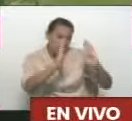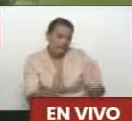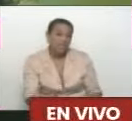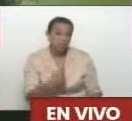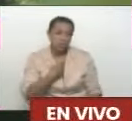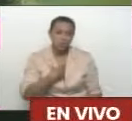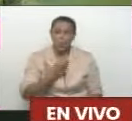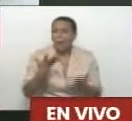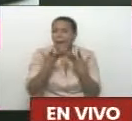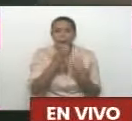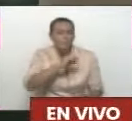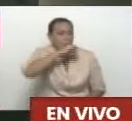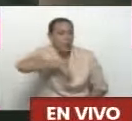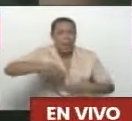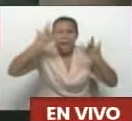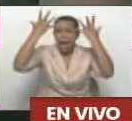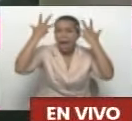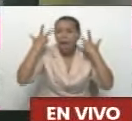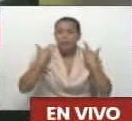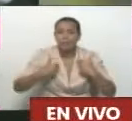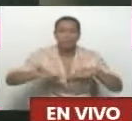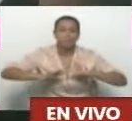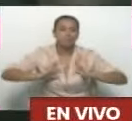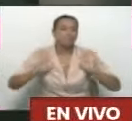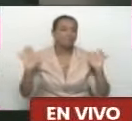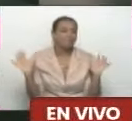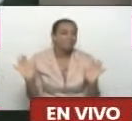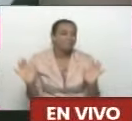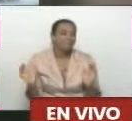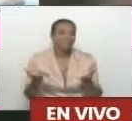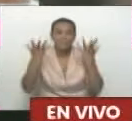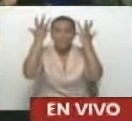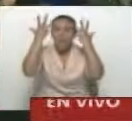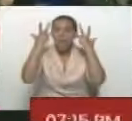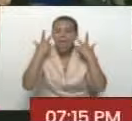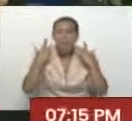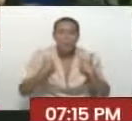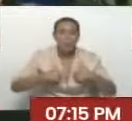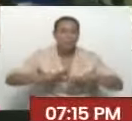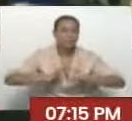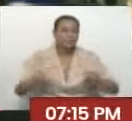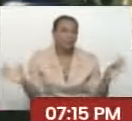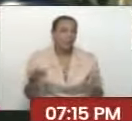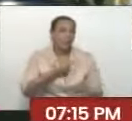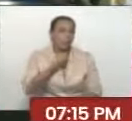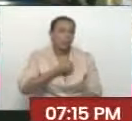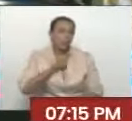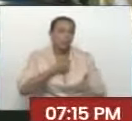caraquista.